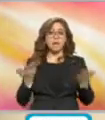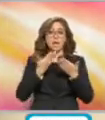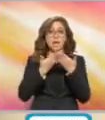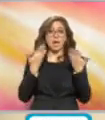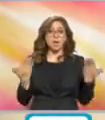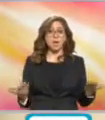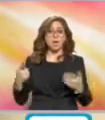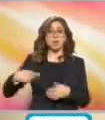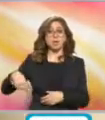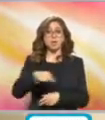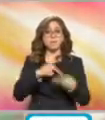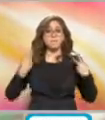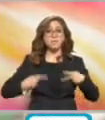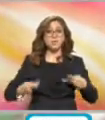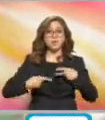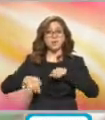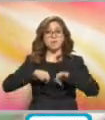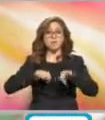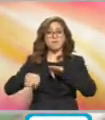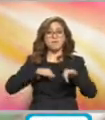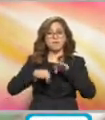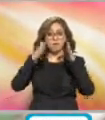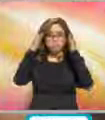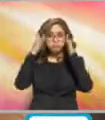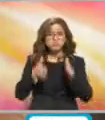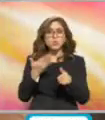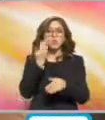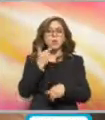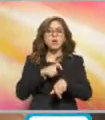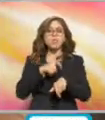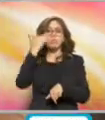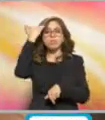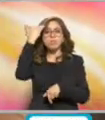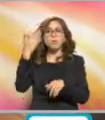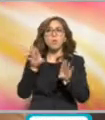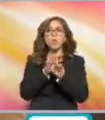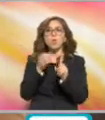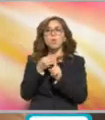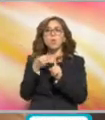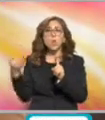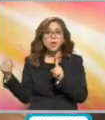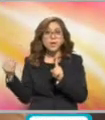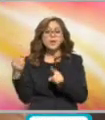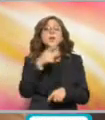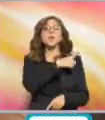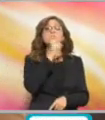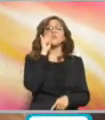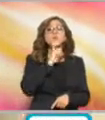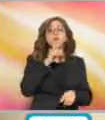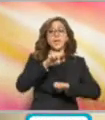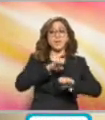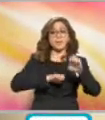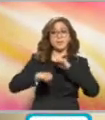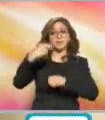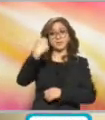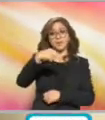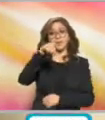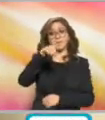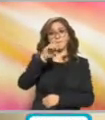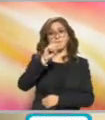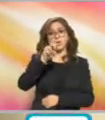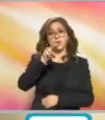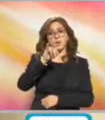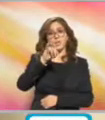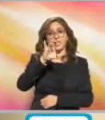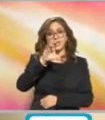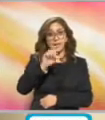se va a casar no tiene que Claro. trabajar más. No hay tiempo, Sí, realmente, porque no para hay hacerlo. tiempo. Y entonces Mónica, que tiene ya una empresa que se